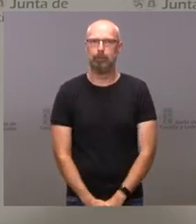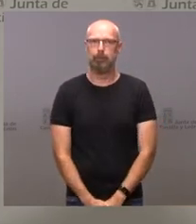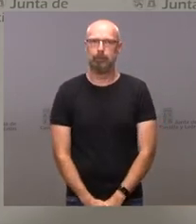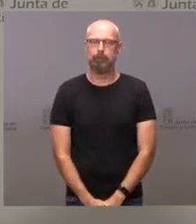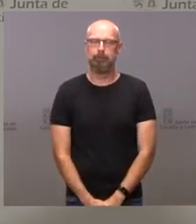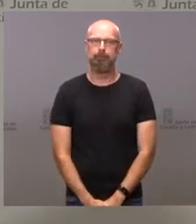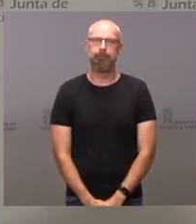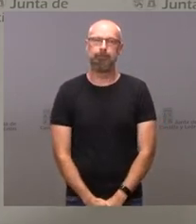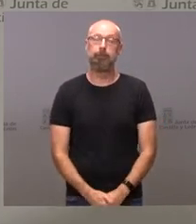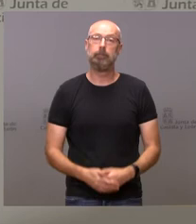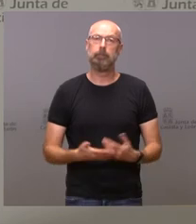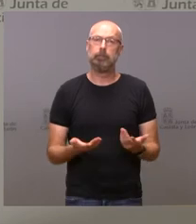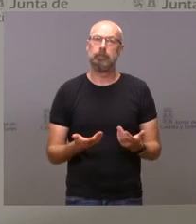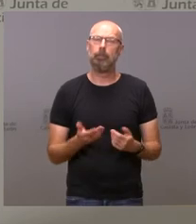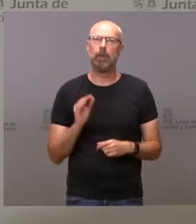Respecto a